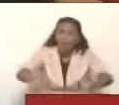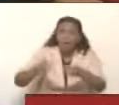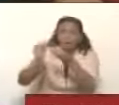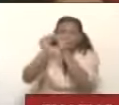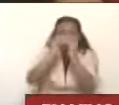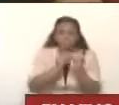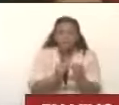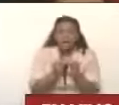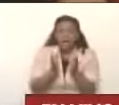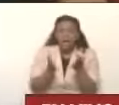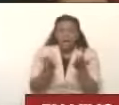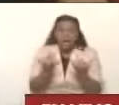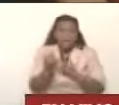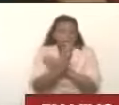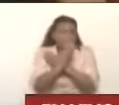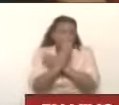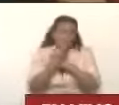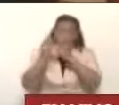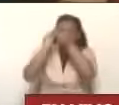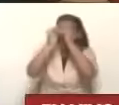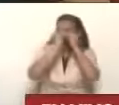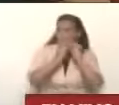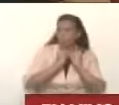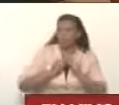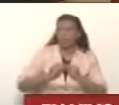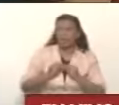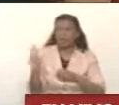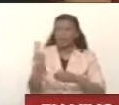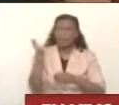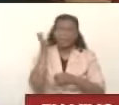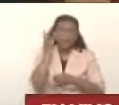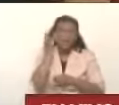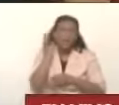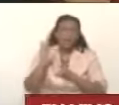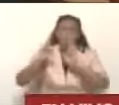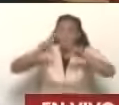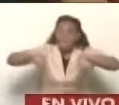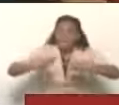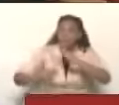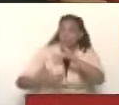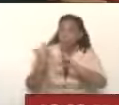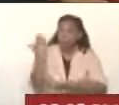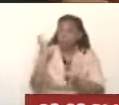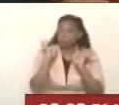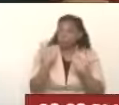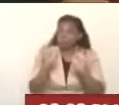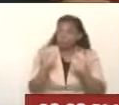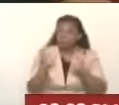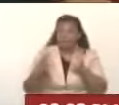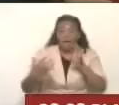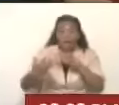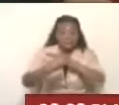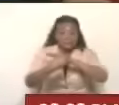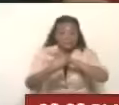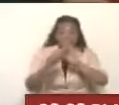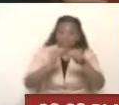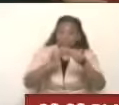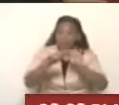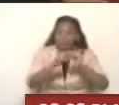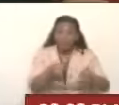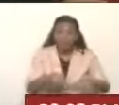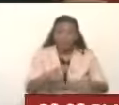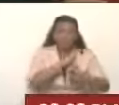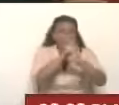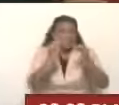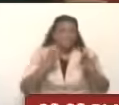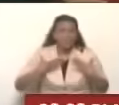hemos restaurado su salón de autocuidado, su salón Venezuela Mujer, lo hemos modernizado y equipado. Francisca está